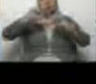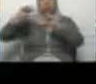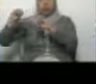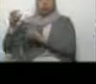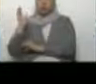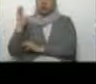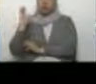internacional.